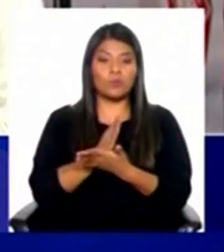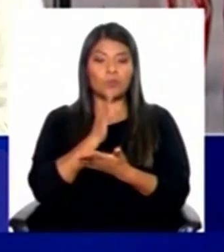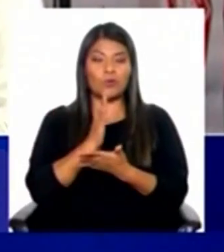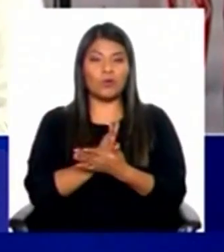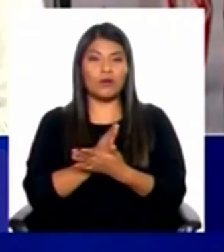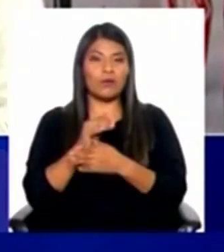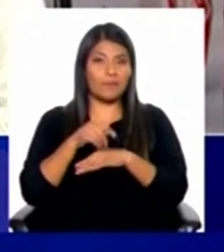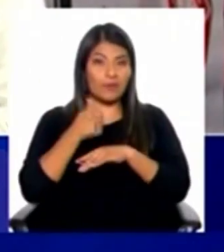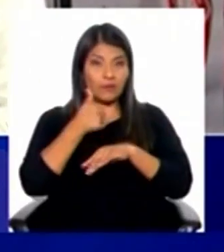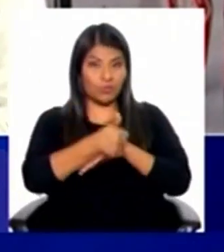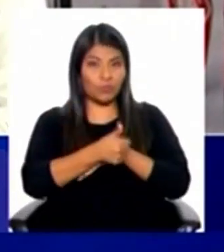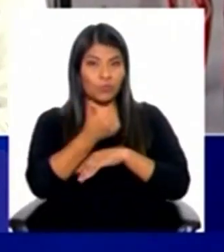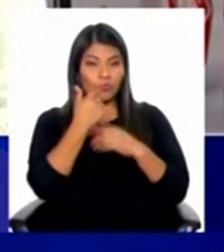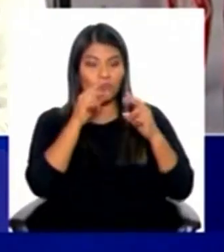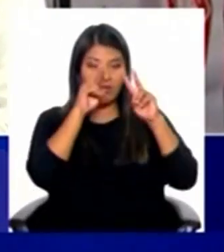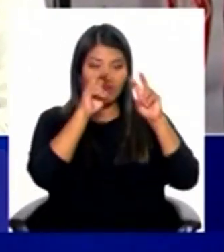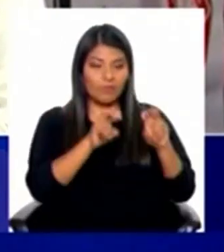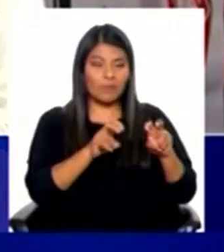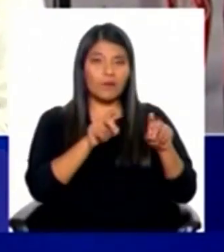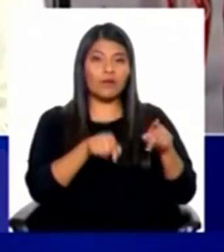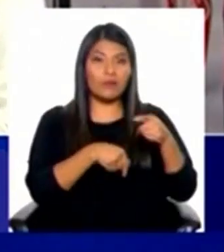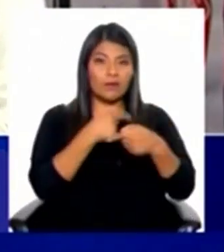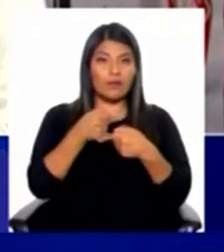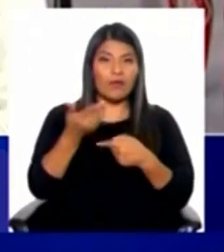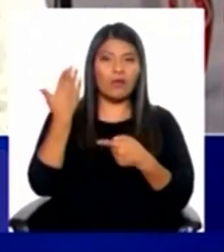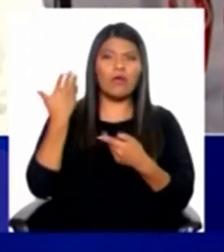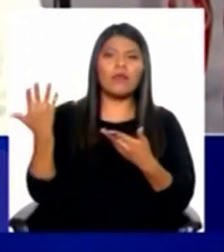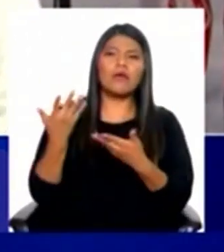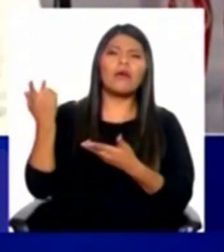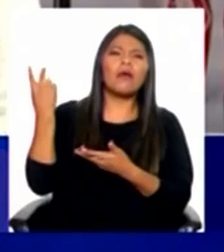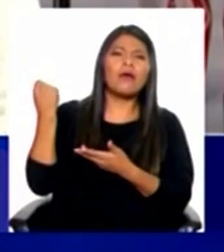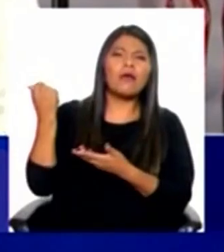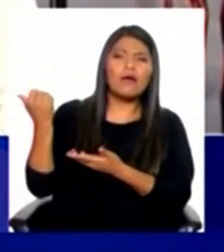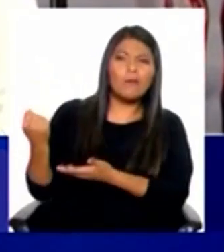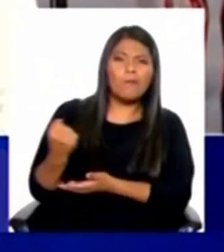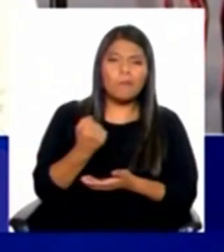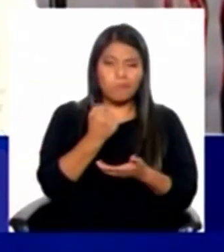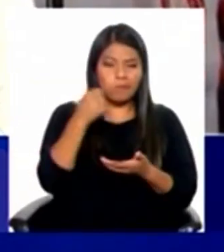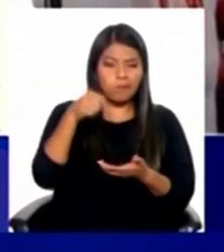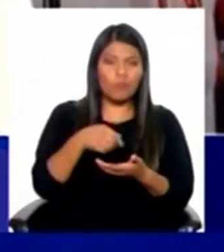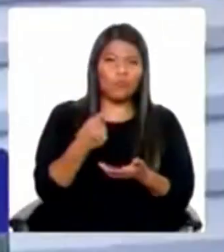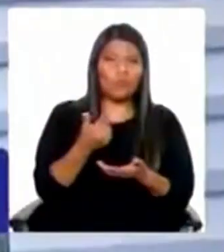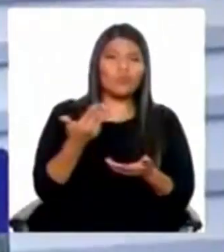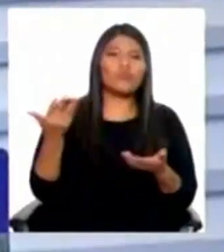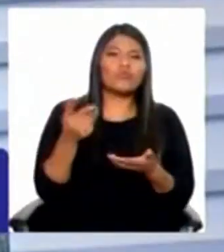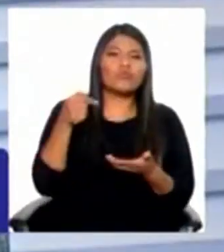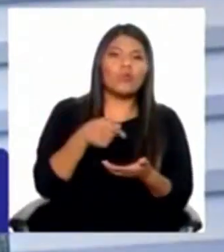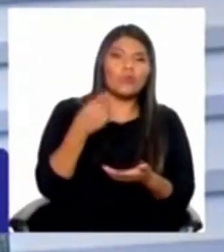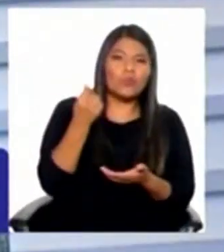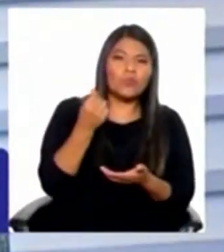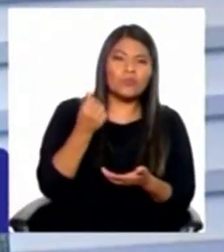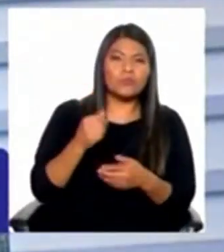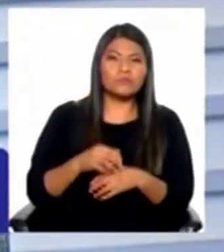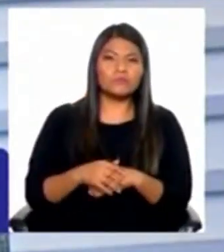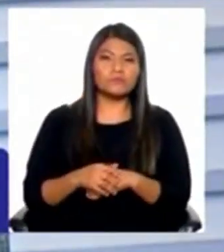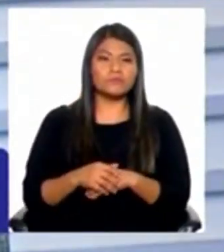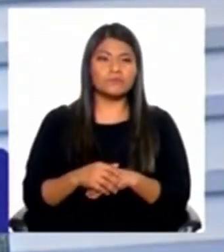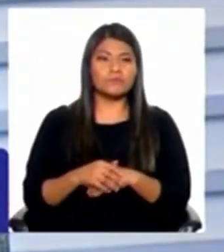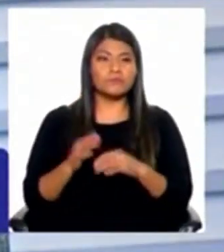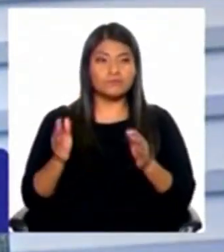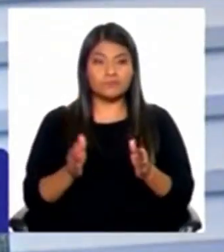elección es lo que es el objeto de investigación ahora, de dónde se sacó ese dinero. Ya, y lo que corresponderá es que el